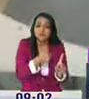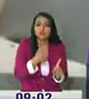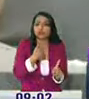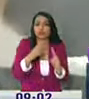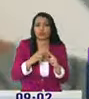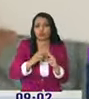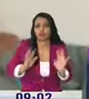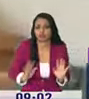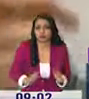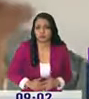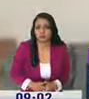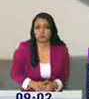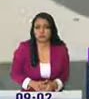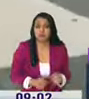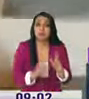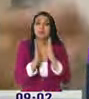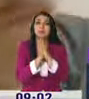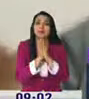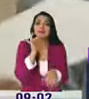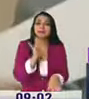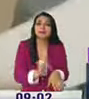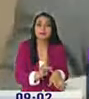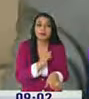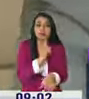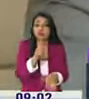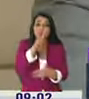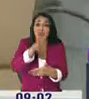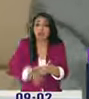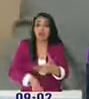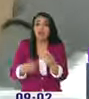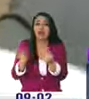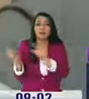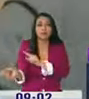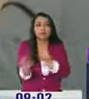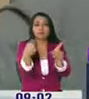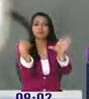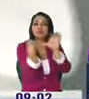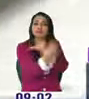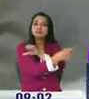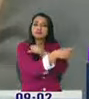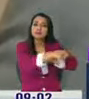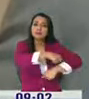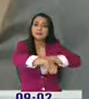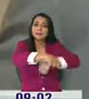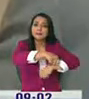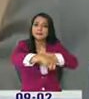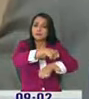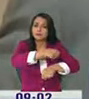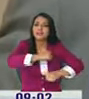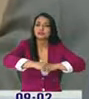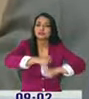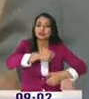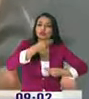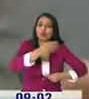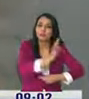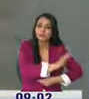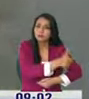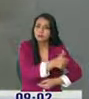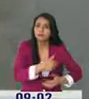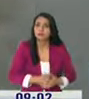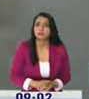conozco, pidió una cita, yo ni siquiera leí esto, automáticamente se tramita por gestión documental y como